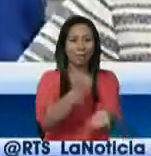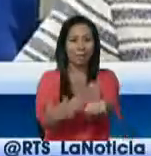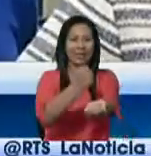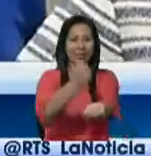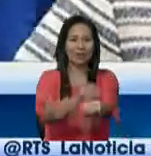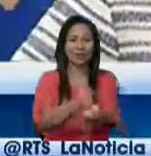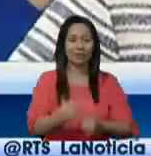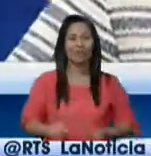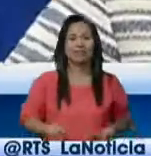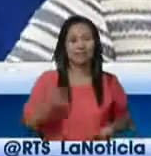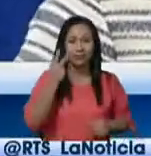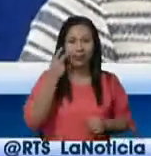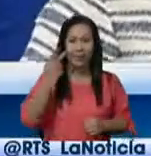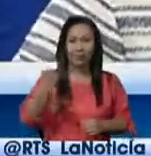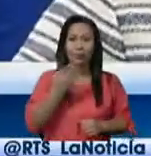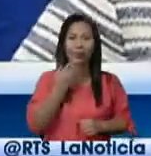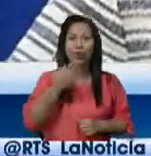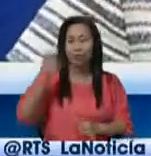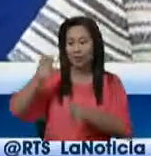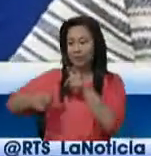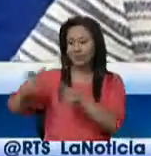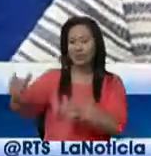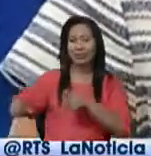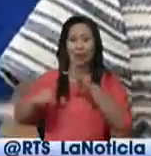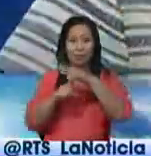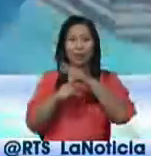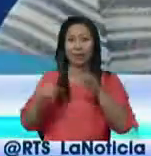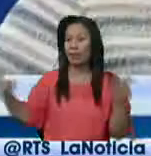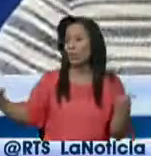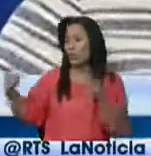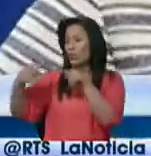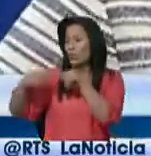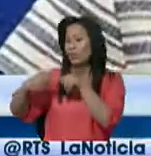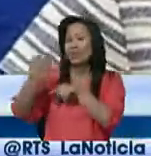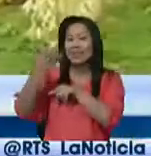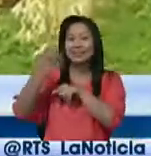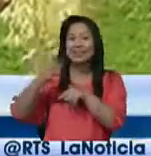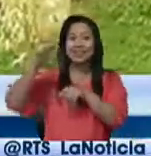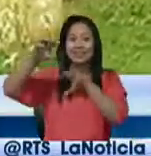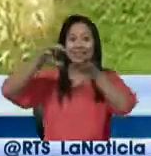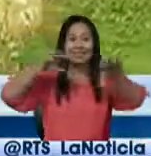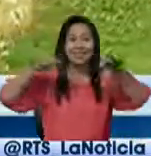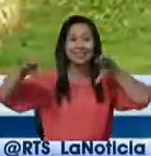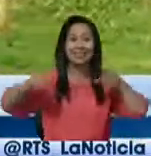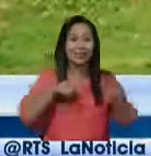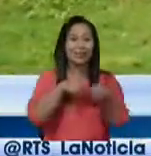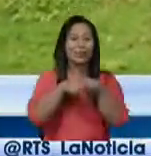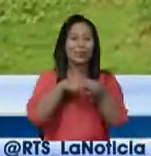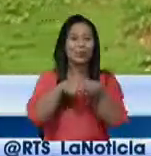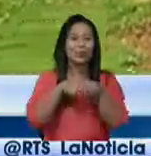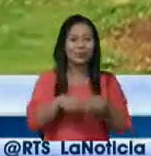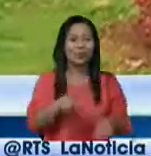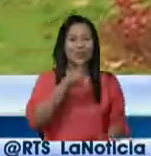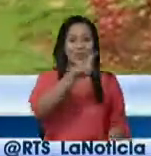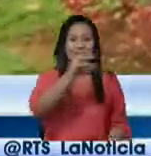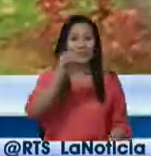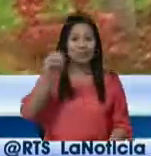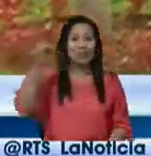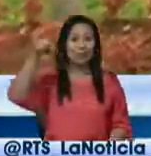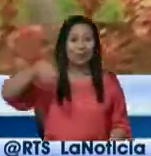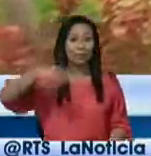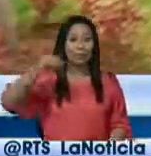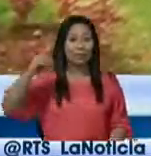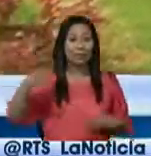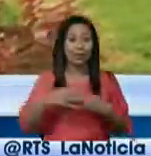Vemos los moradores de este parque que se han unido a 15 parques más, que son los que están concursando $100,000 en efectivo que